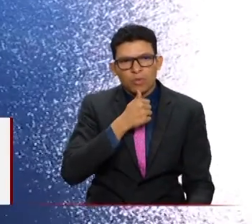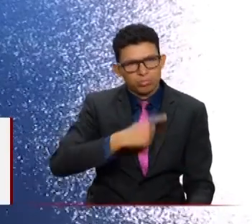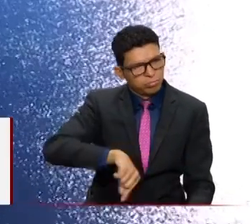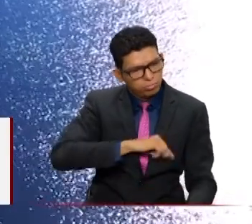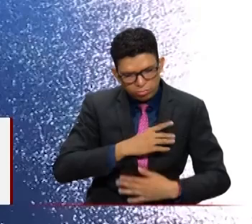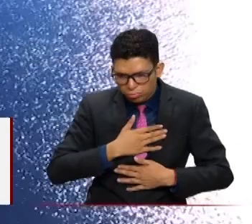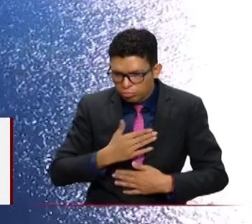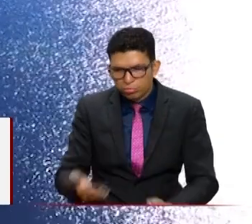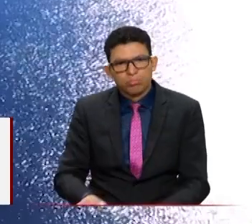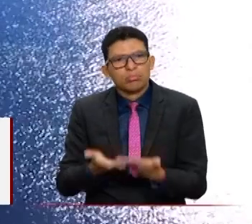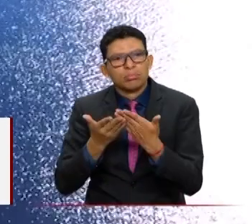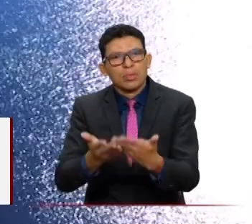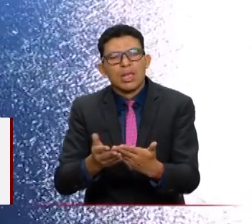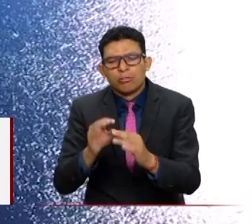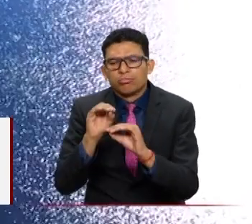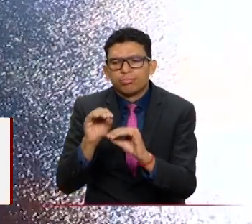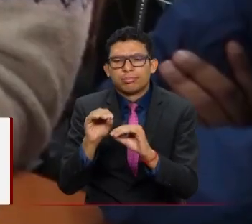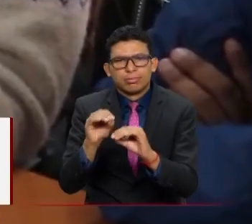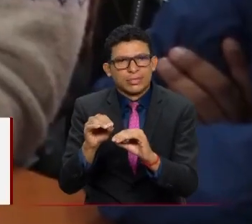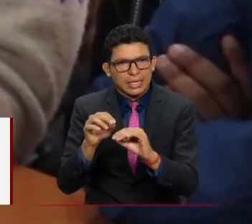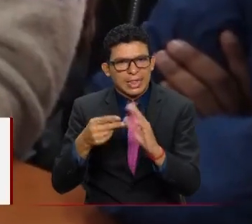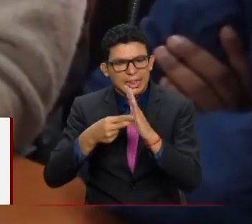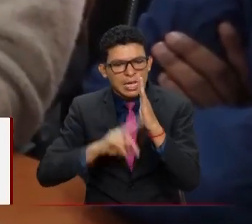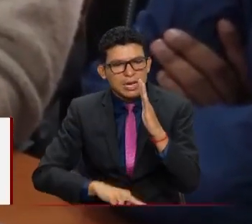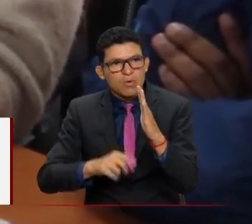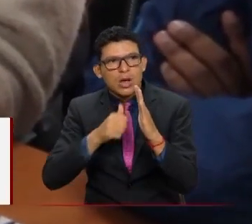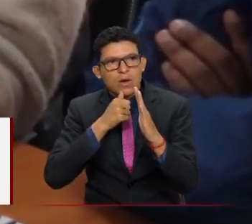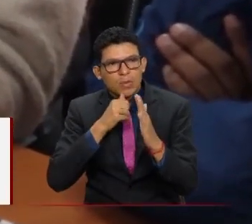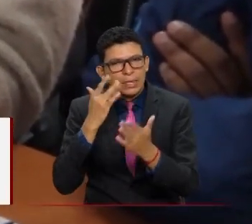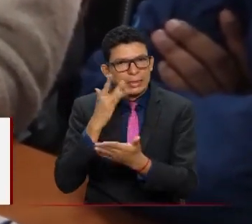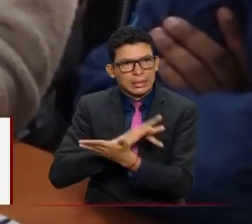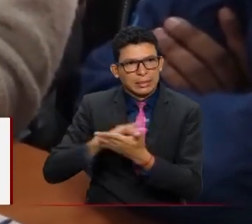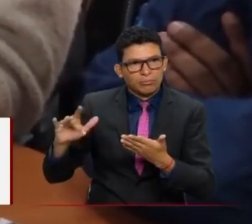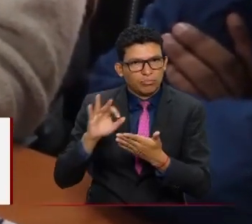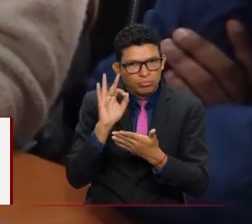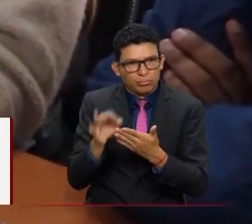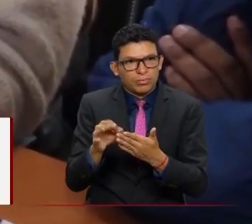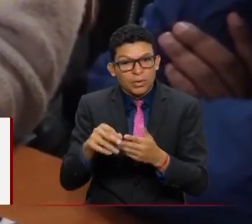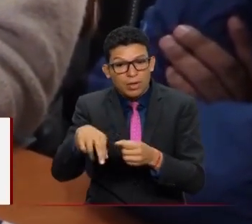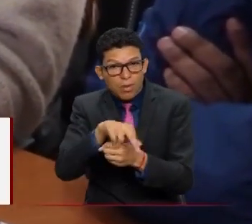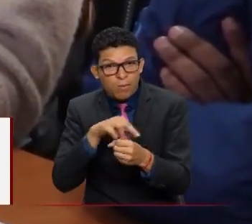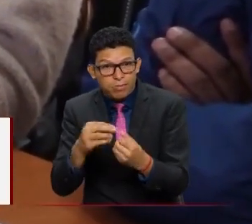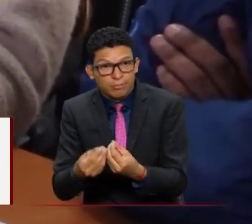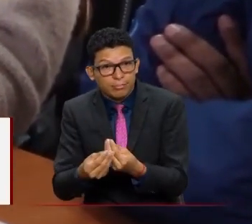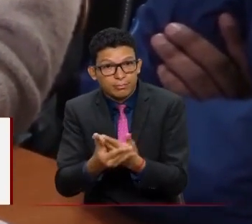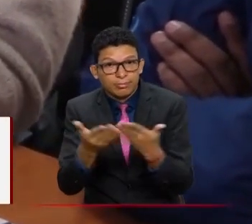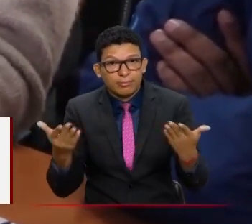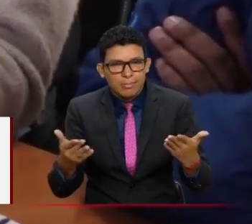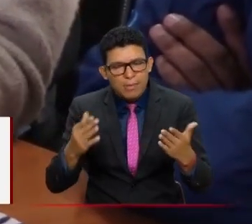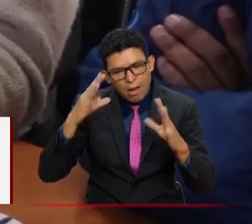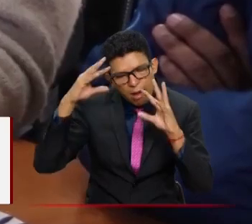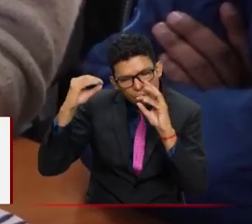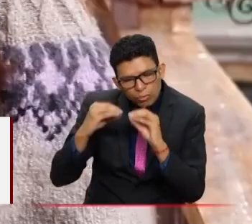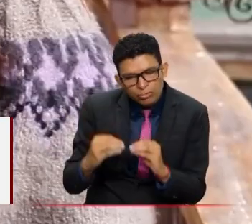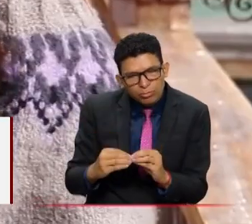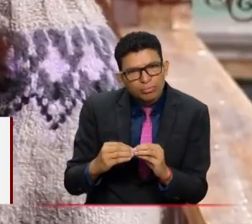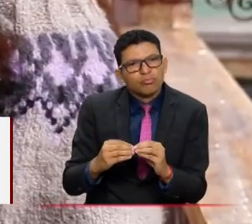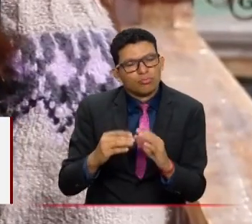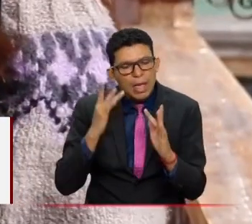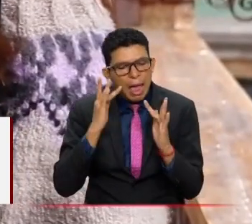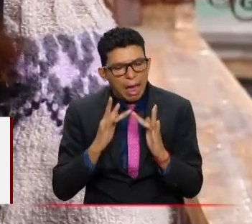capacidad técnica para los proyectos de agua y saneamiento potable para la región, poderlos articular y poderlos dejar